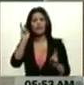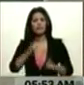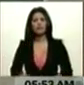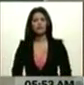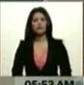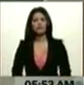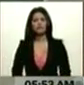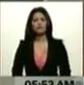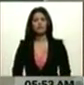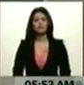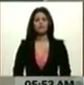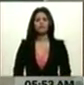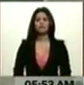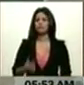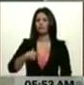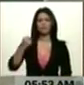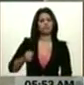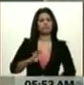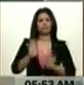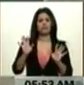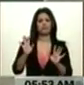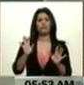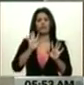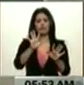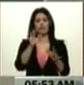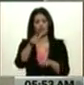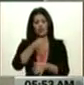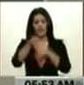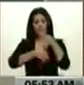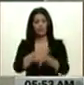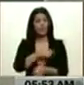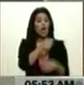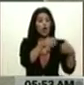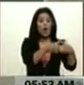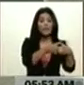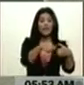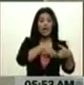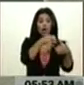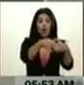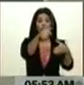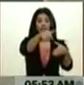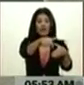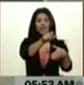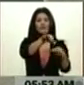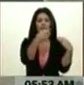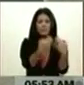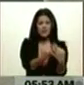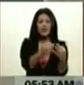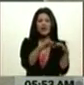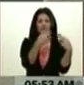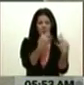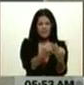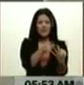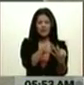ratifica la posición. Miren, el Comité de las Guarimbas se conformó meses después que se acabó la represión en Venezuela.